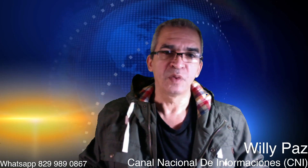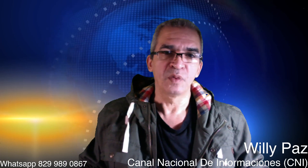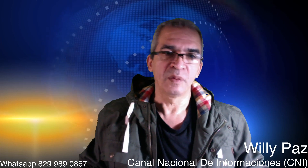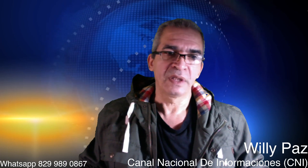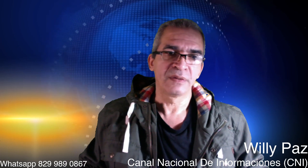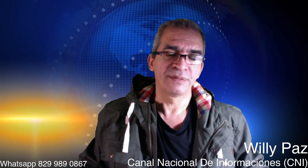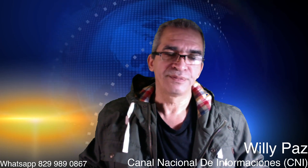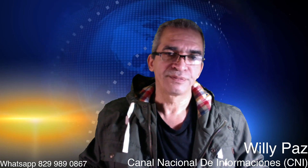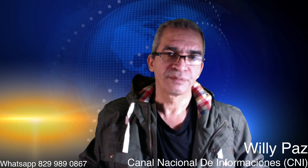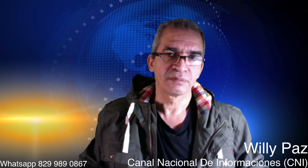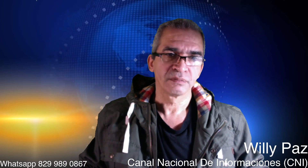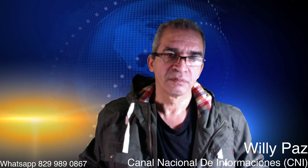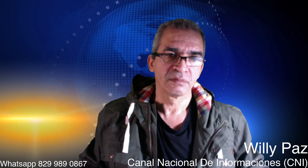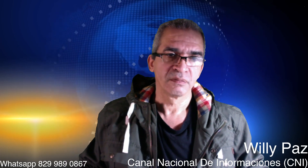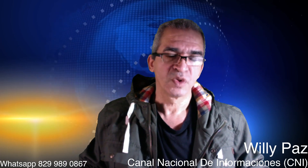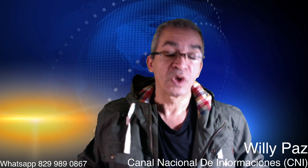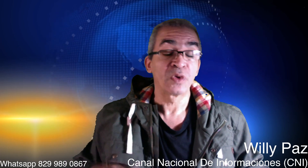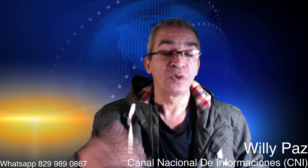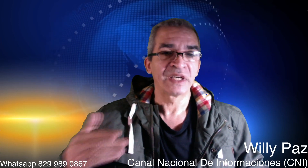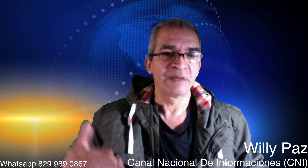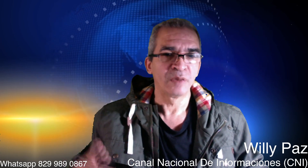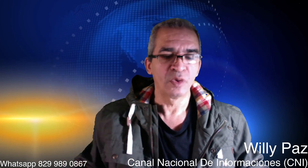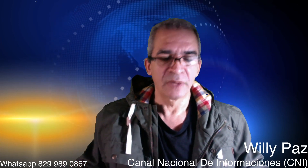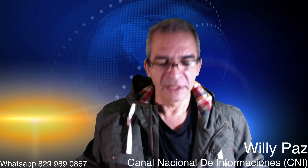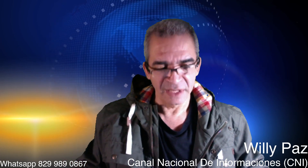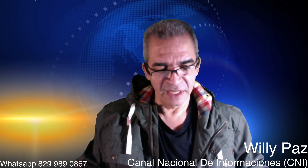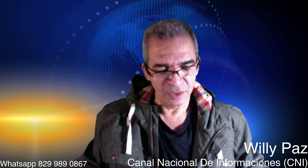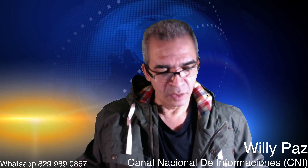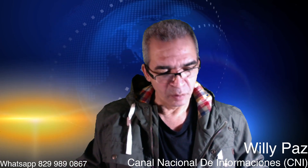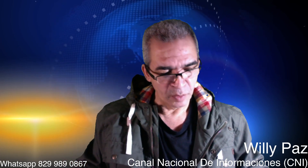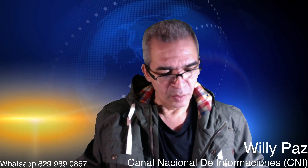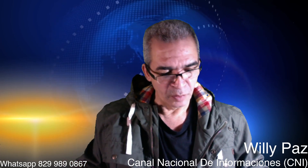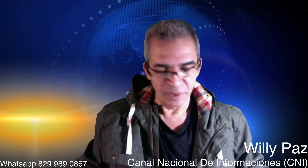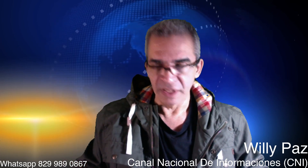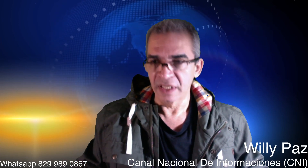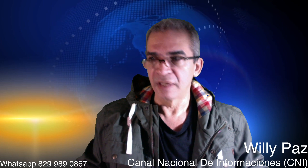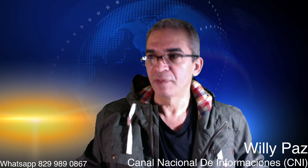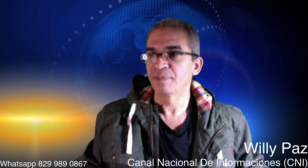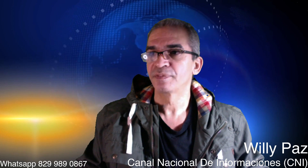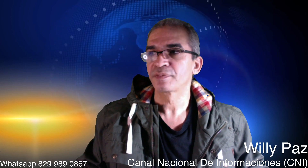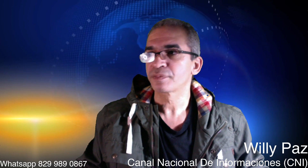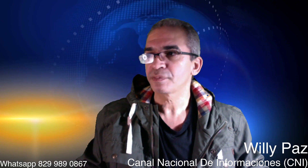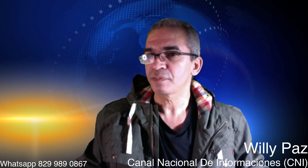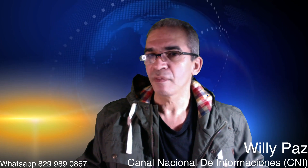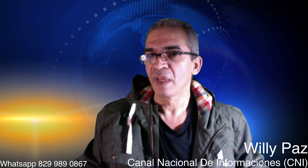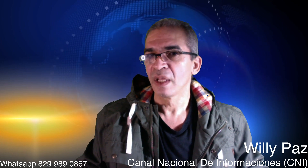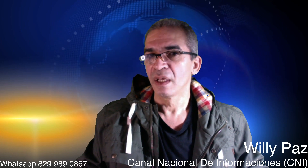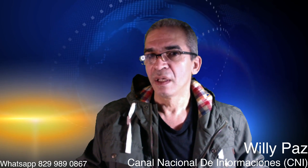ministerio público. Creo que es una gran broma que se le ha hecho al pueblo dominicano.